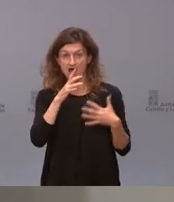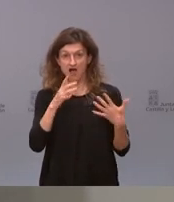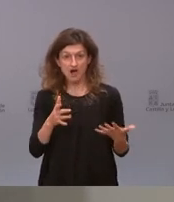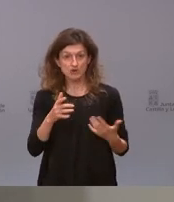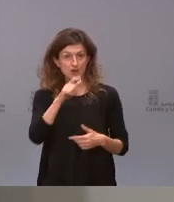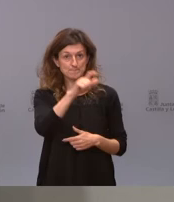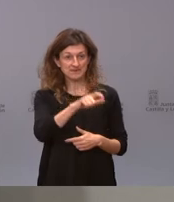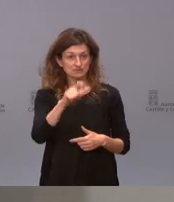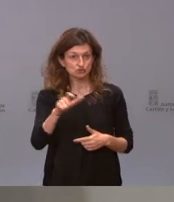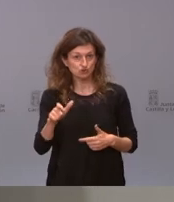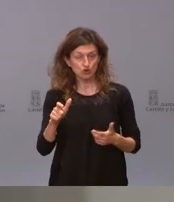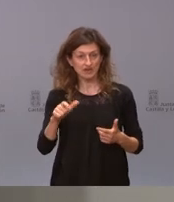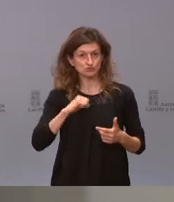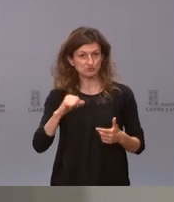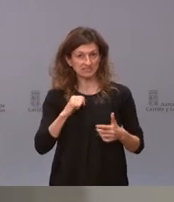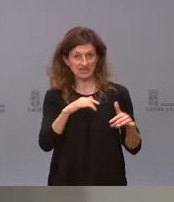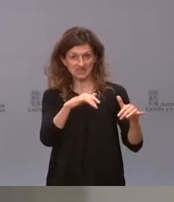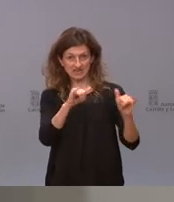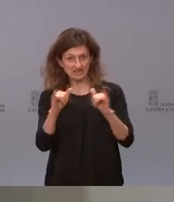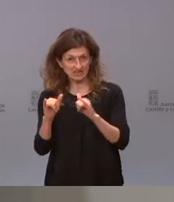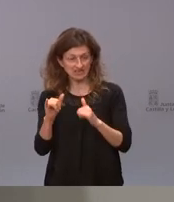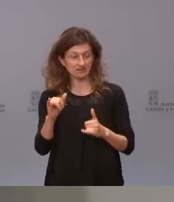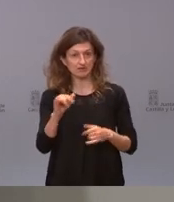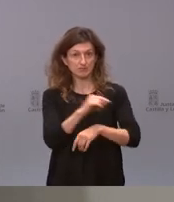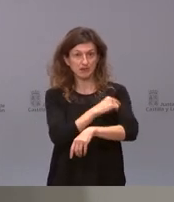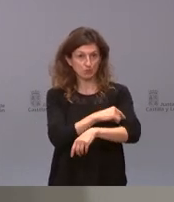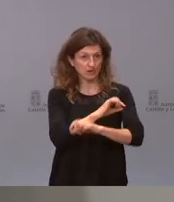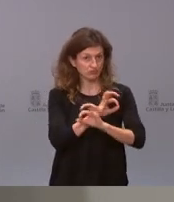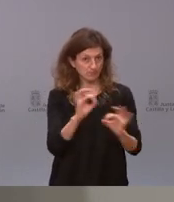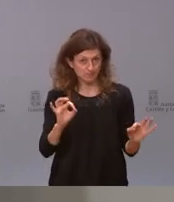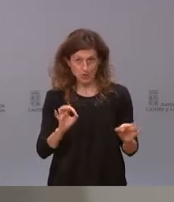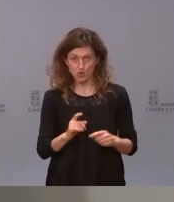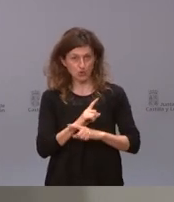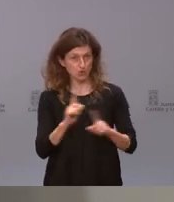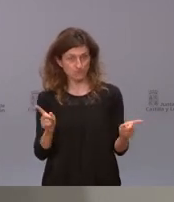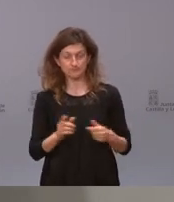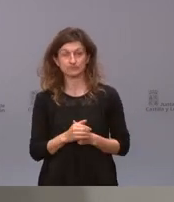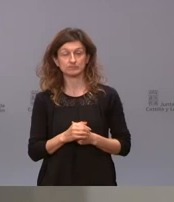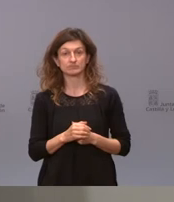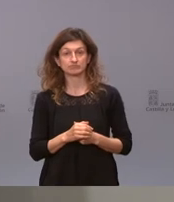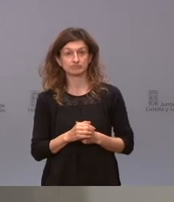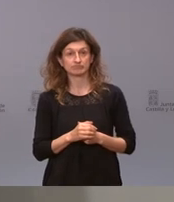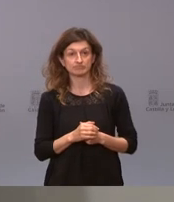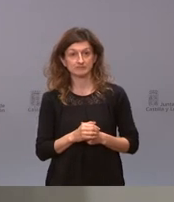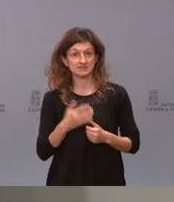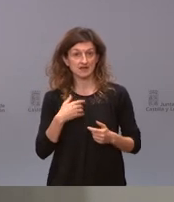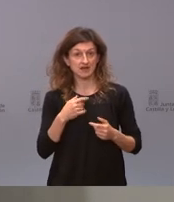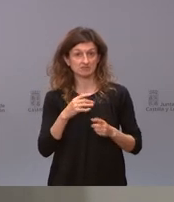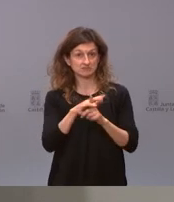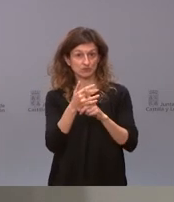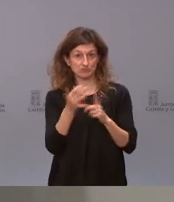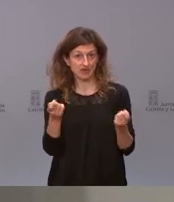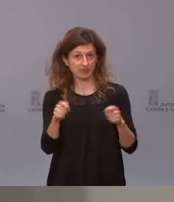personas que ninguno de ellos ha ingresado ninguno estaba vacunado y están ahora mismo está cerrado el caso pero